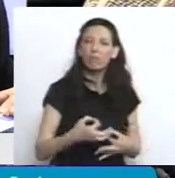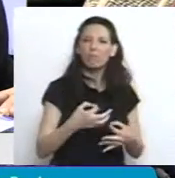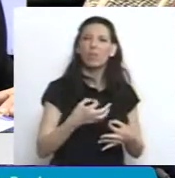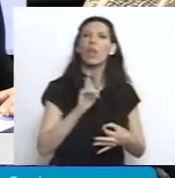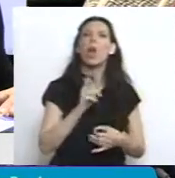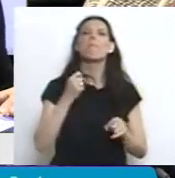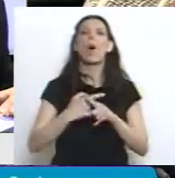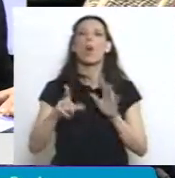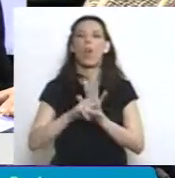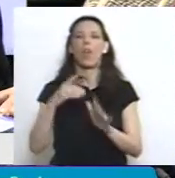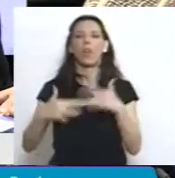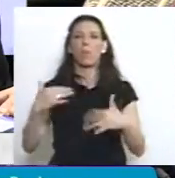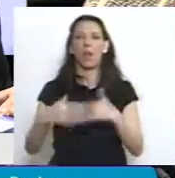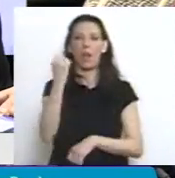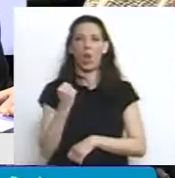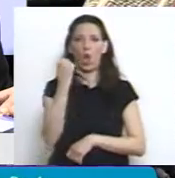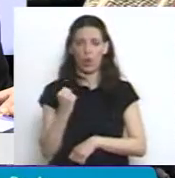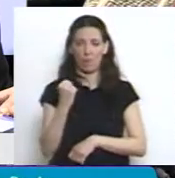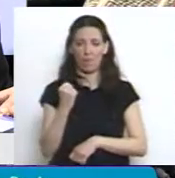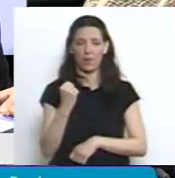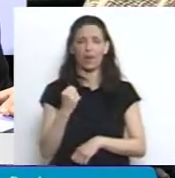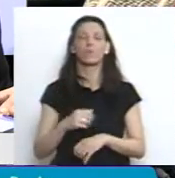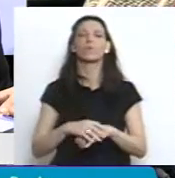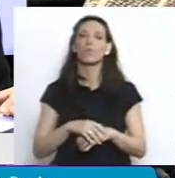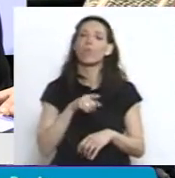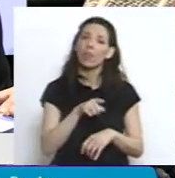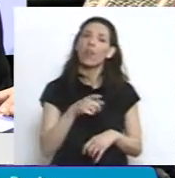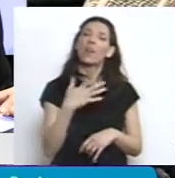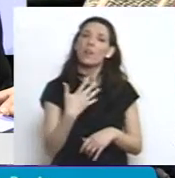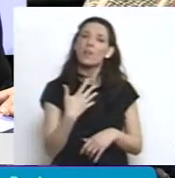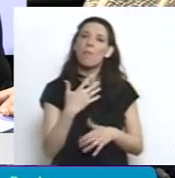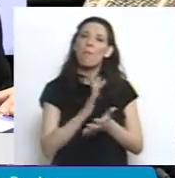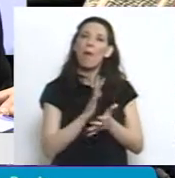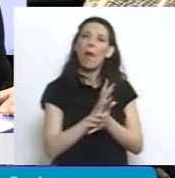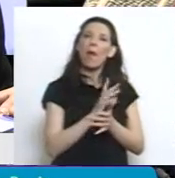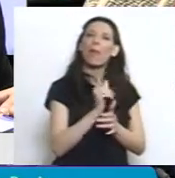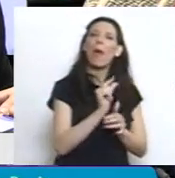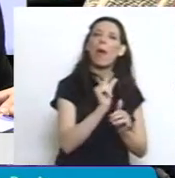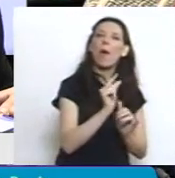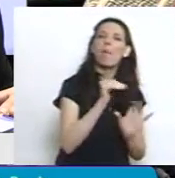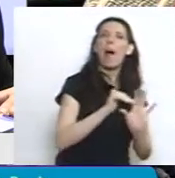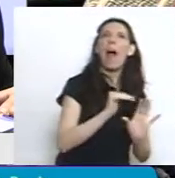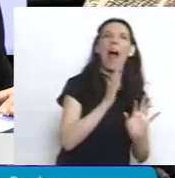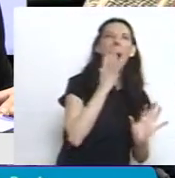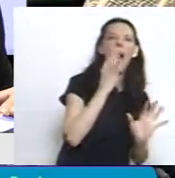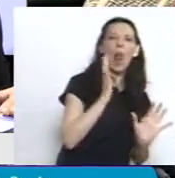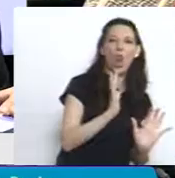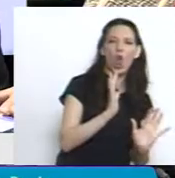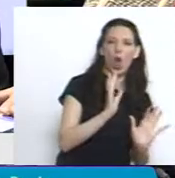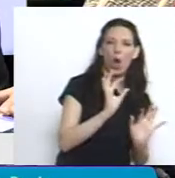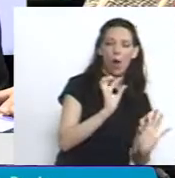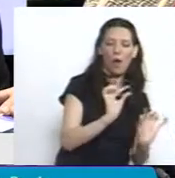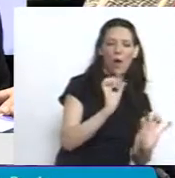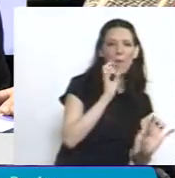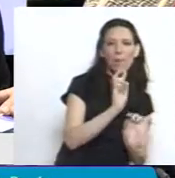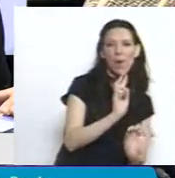Ley de Emergencia Económica, es lo que ha permitido la previsibilidad fiscal y es lo que ha permitido que año tras año